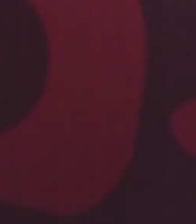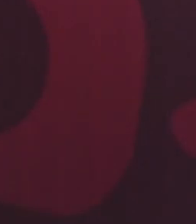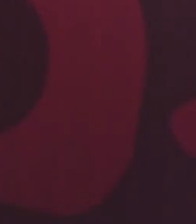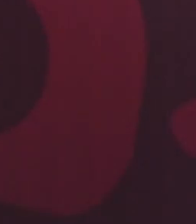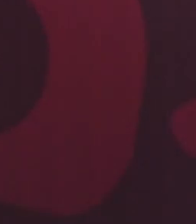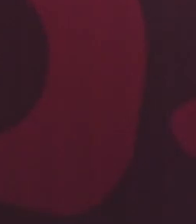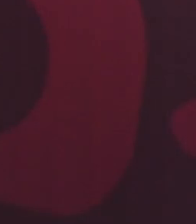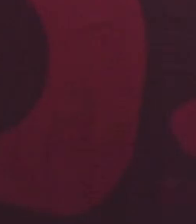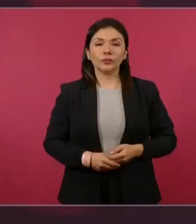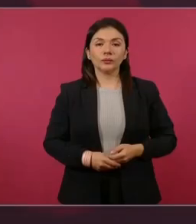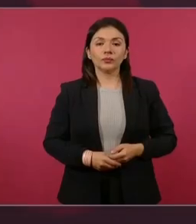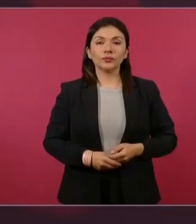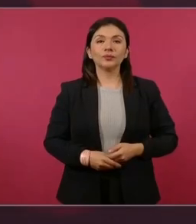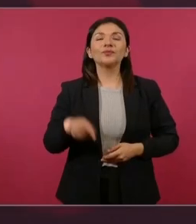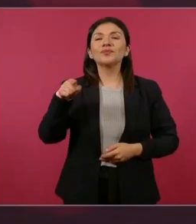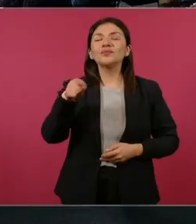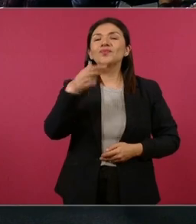¿cómo es que se llama?